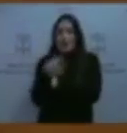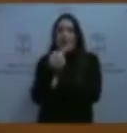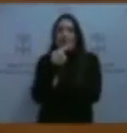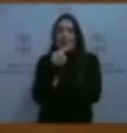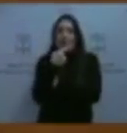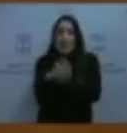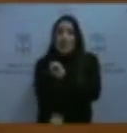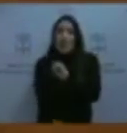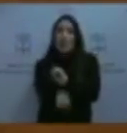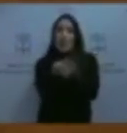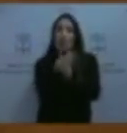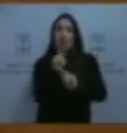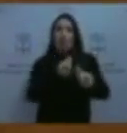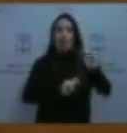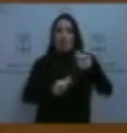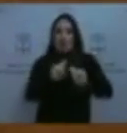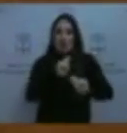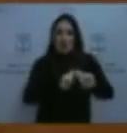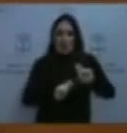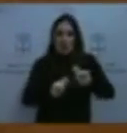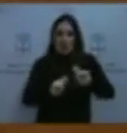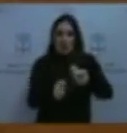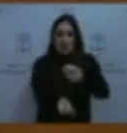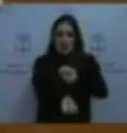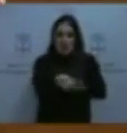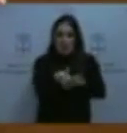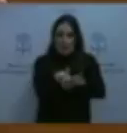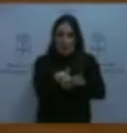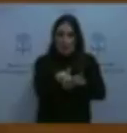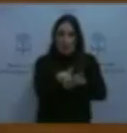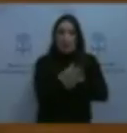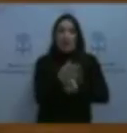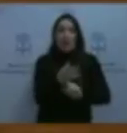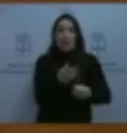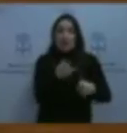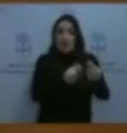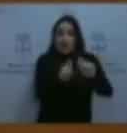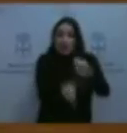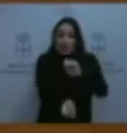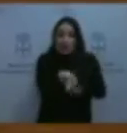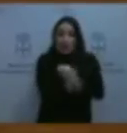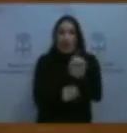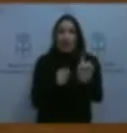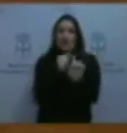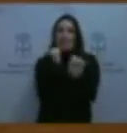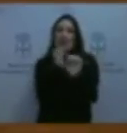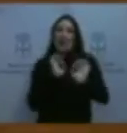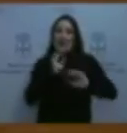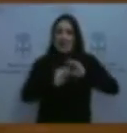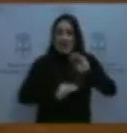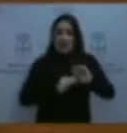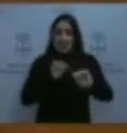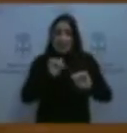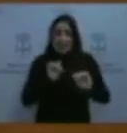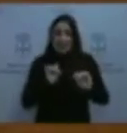una sociedad, Tunnel Safety Testing, exprofeso, para realizar esta labor. Y, por lo tanto, en ese momento se estableció